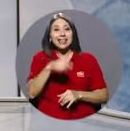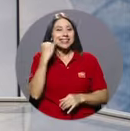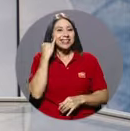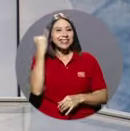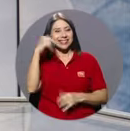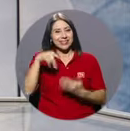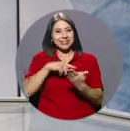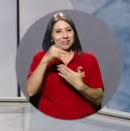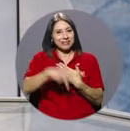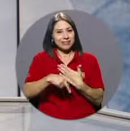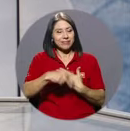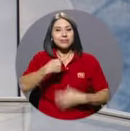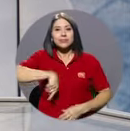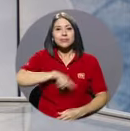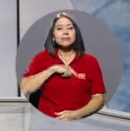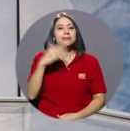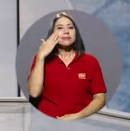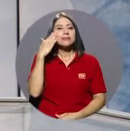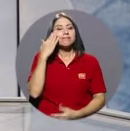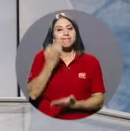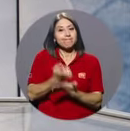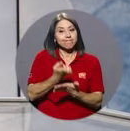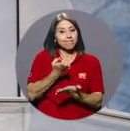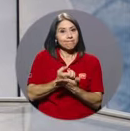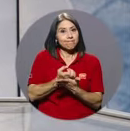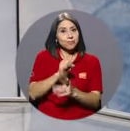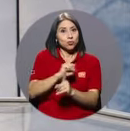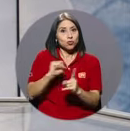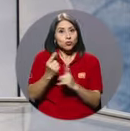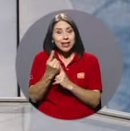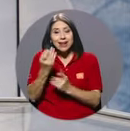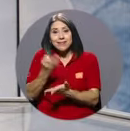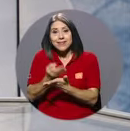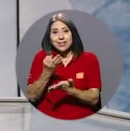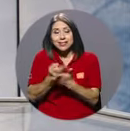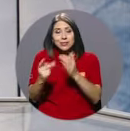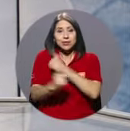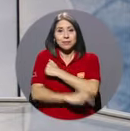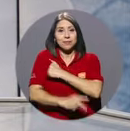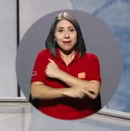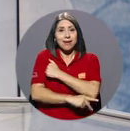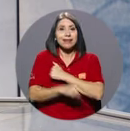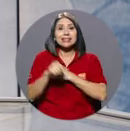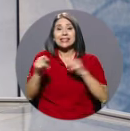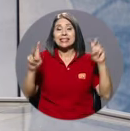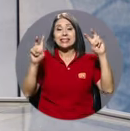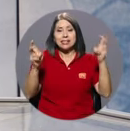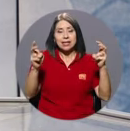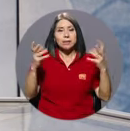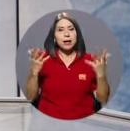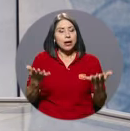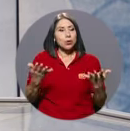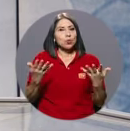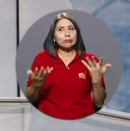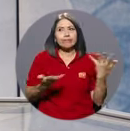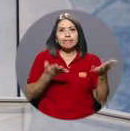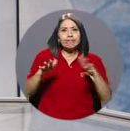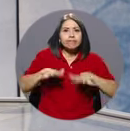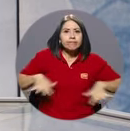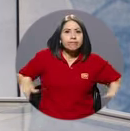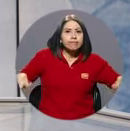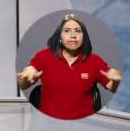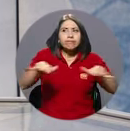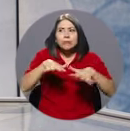la idea de este programa. Sabemos, ¿verdad?, que el tema socioeconómico, financiero del país ha generado un cierto ambiente